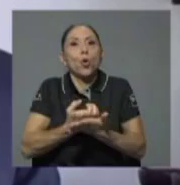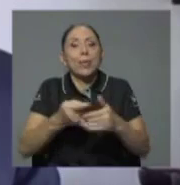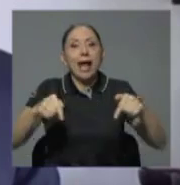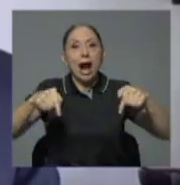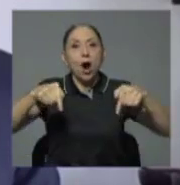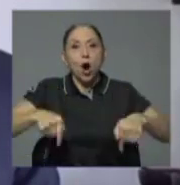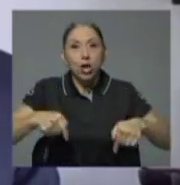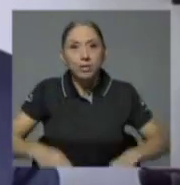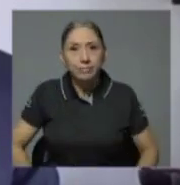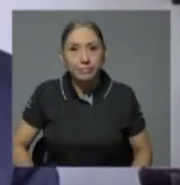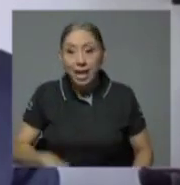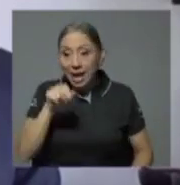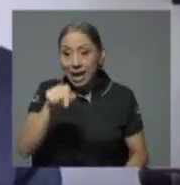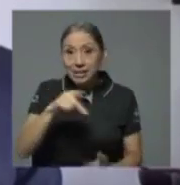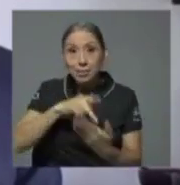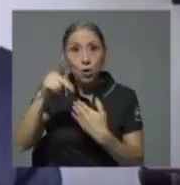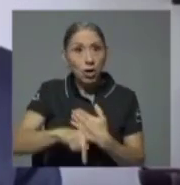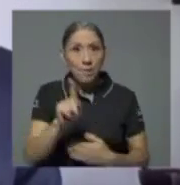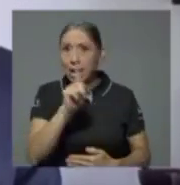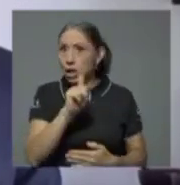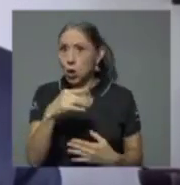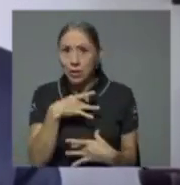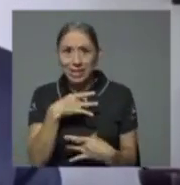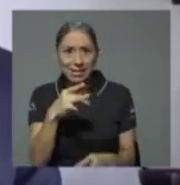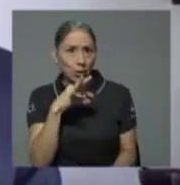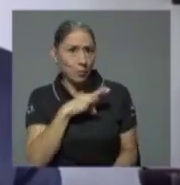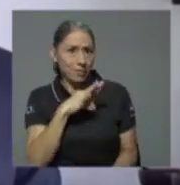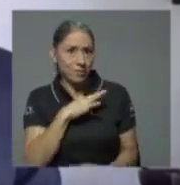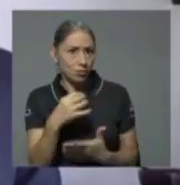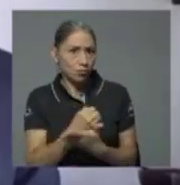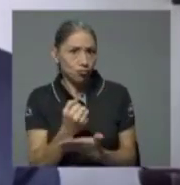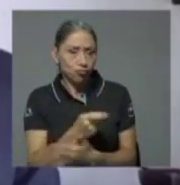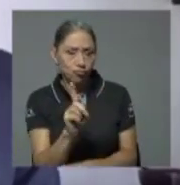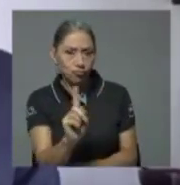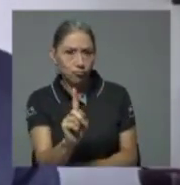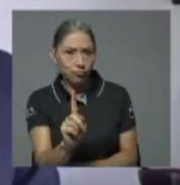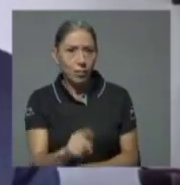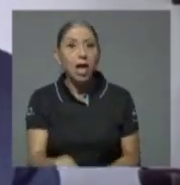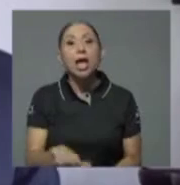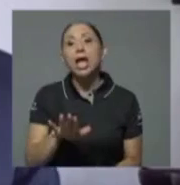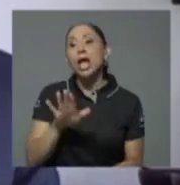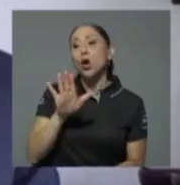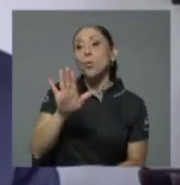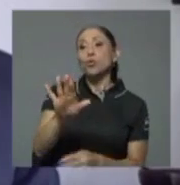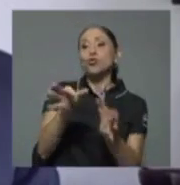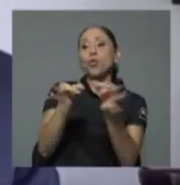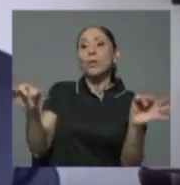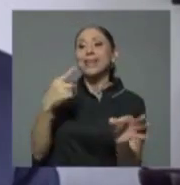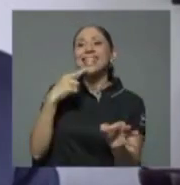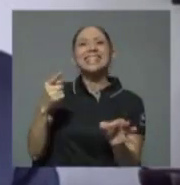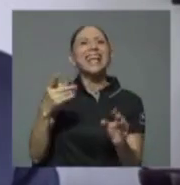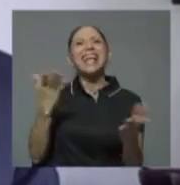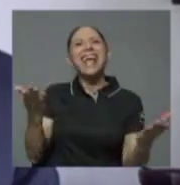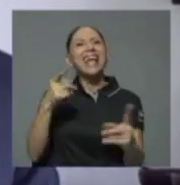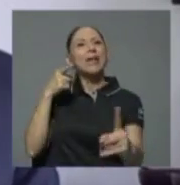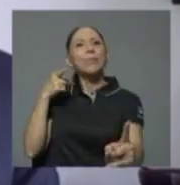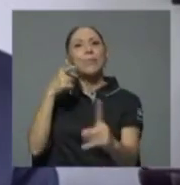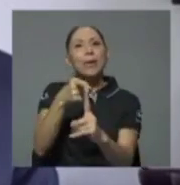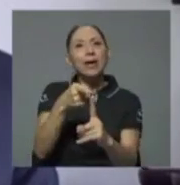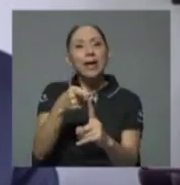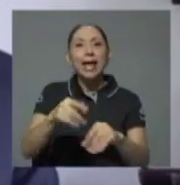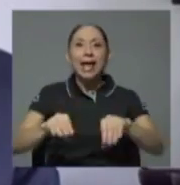programa sin fines de lucro que lo que busca, como dice su lema, es democratizar la